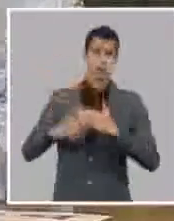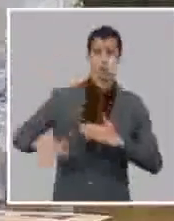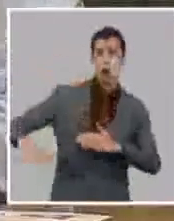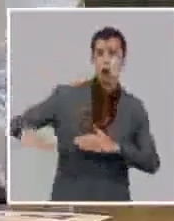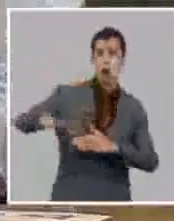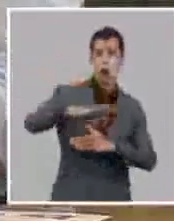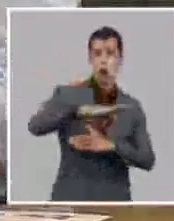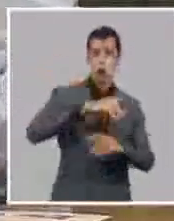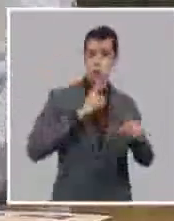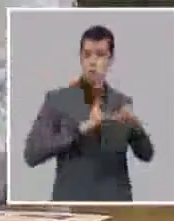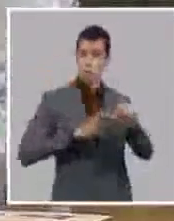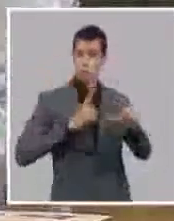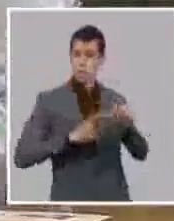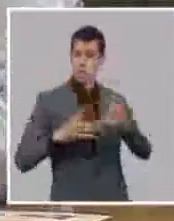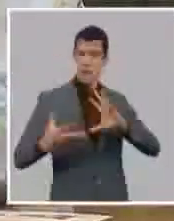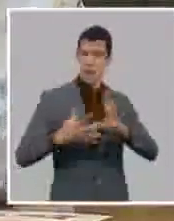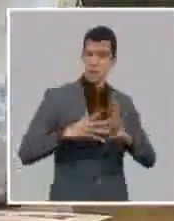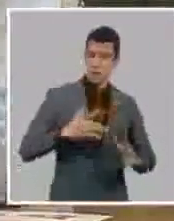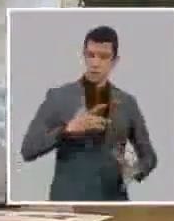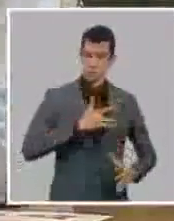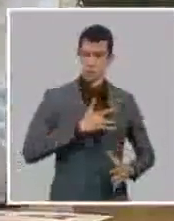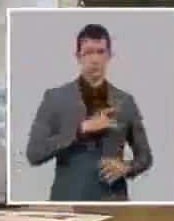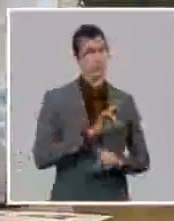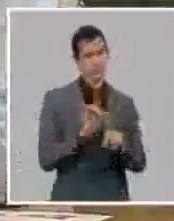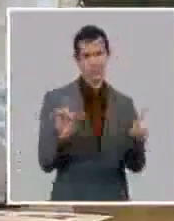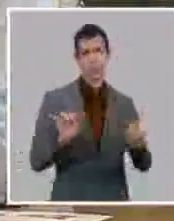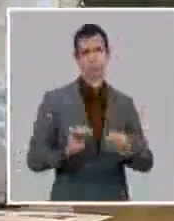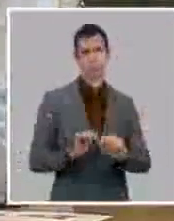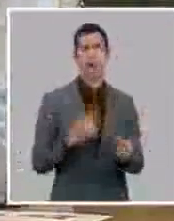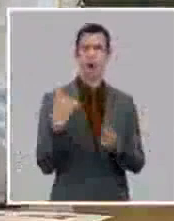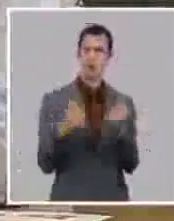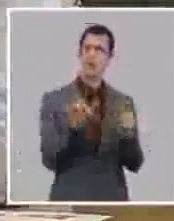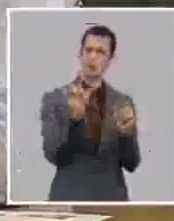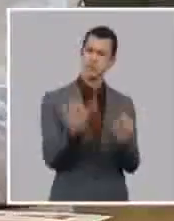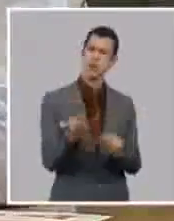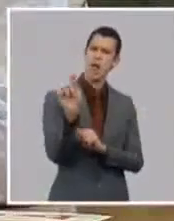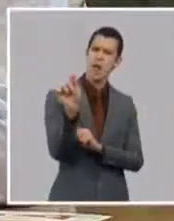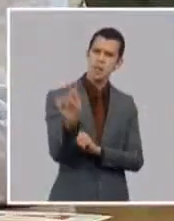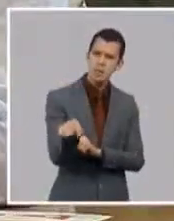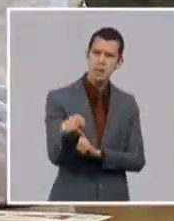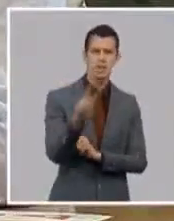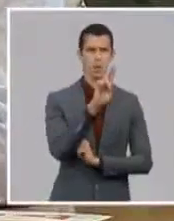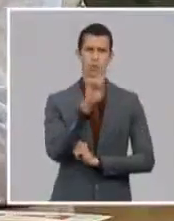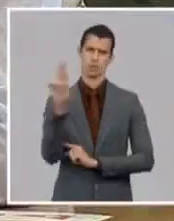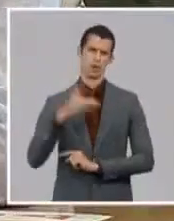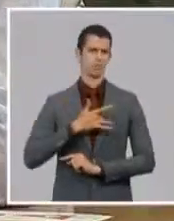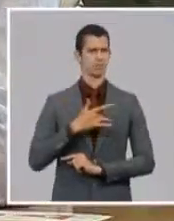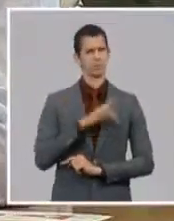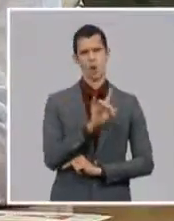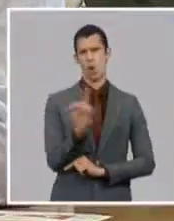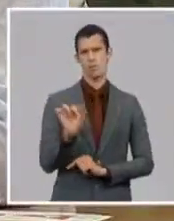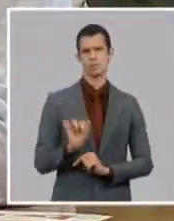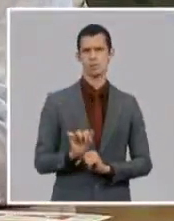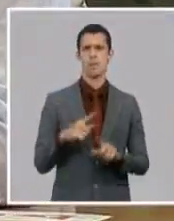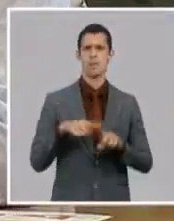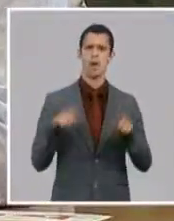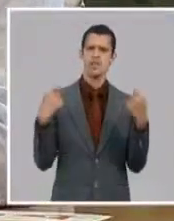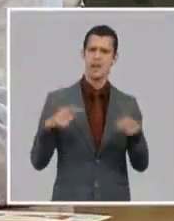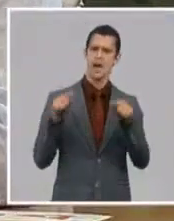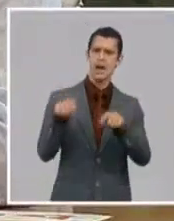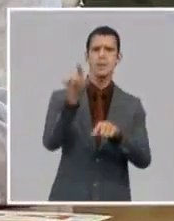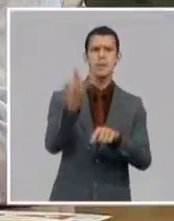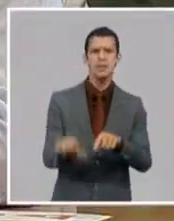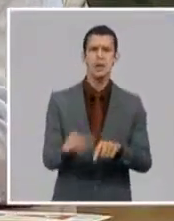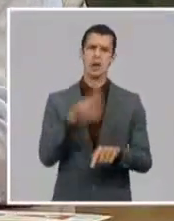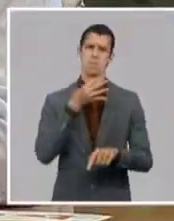trabajo comunitario, desde la atención particular a cada familia en aquellos barrios que estaban en desventaja o en aquellos barrios que